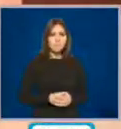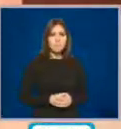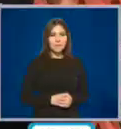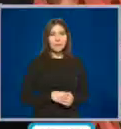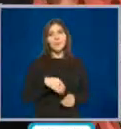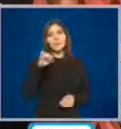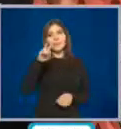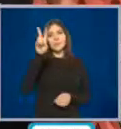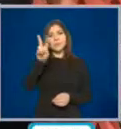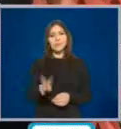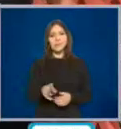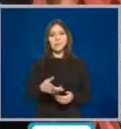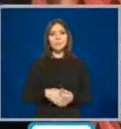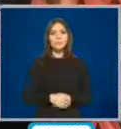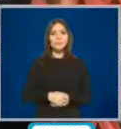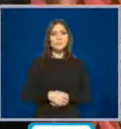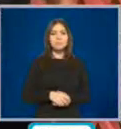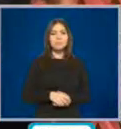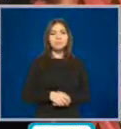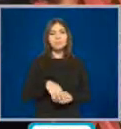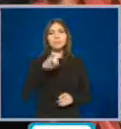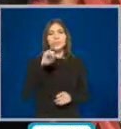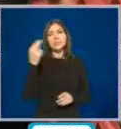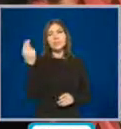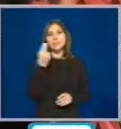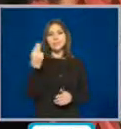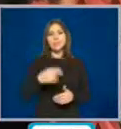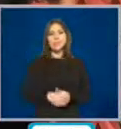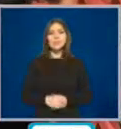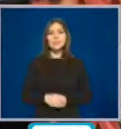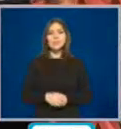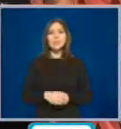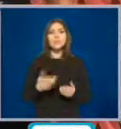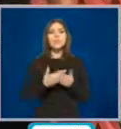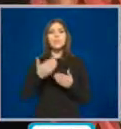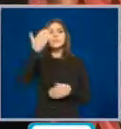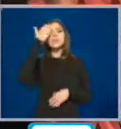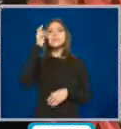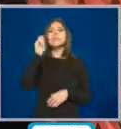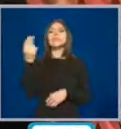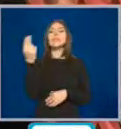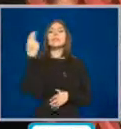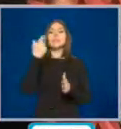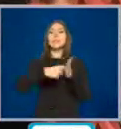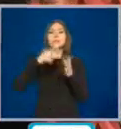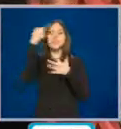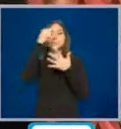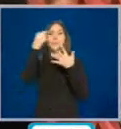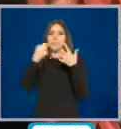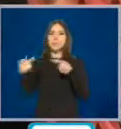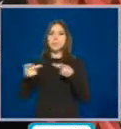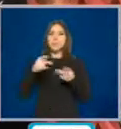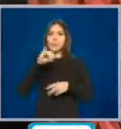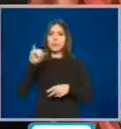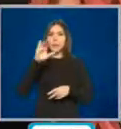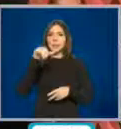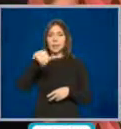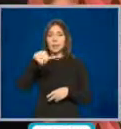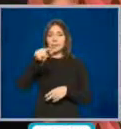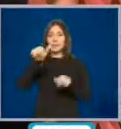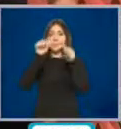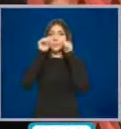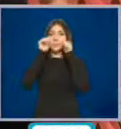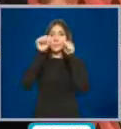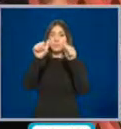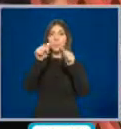decir? ¿Verdad? ¿Qué te puedo decir? Sí, Todo la lo que necesitamos. da, muy bien. Bueno, pues vamos a conocer los ingredientes de esta jícama oriental, ¿les parece? Adelante. Pongan mucha atención,